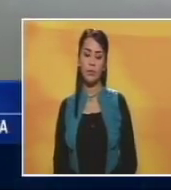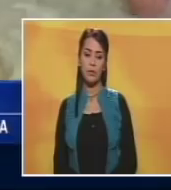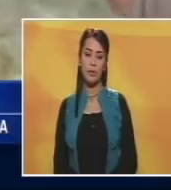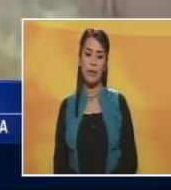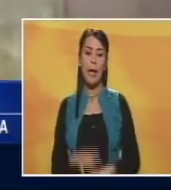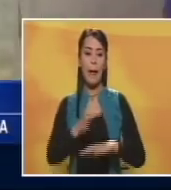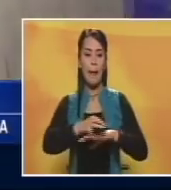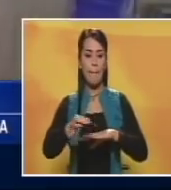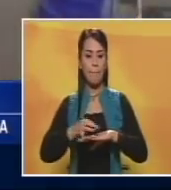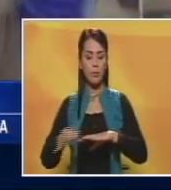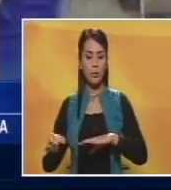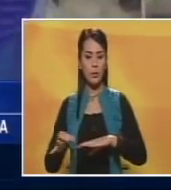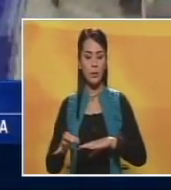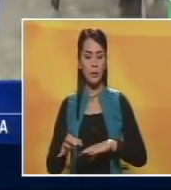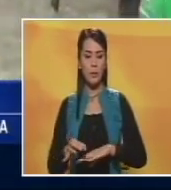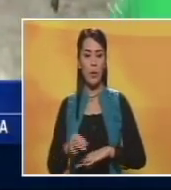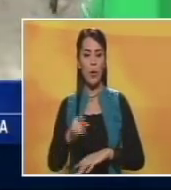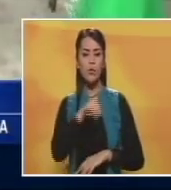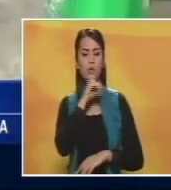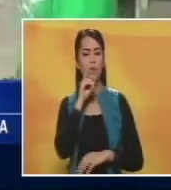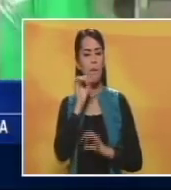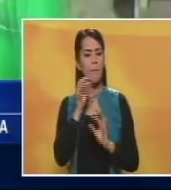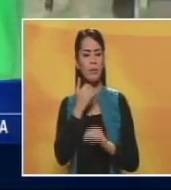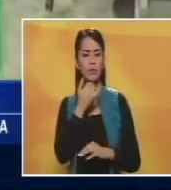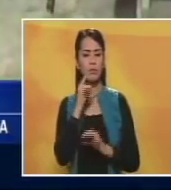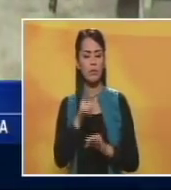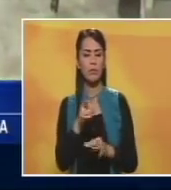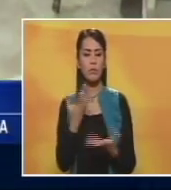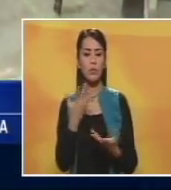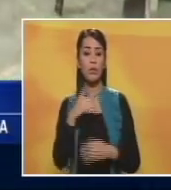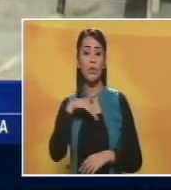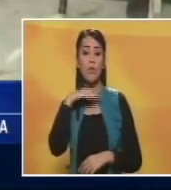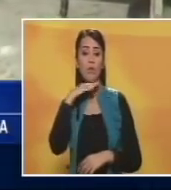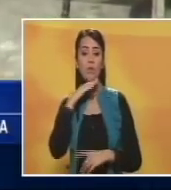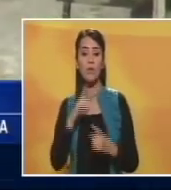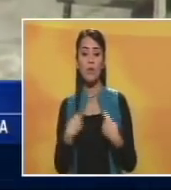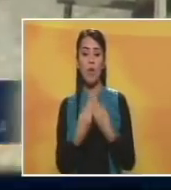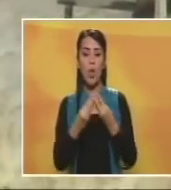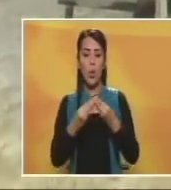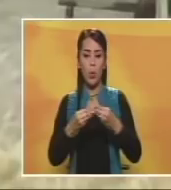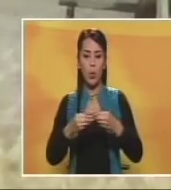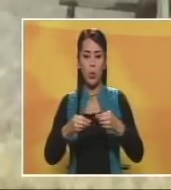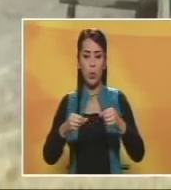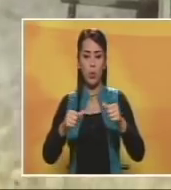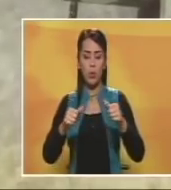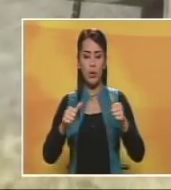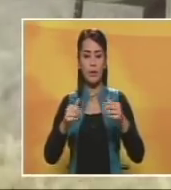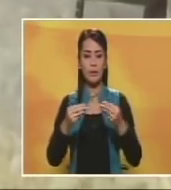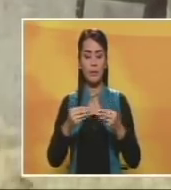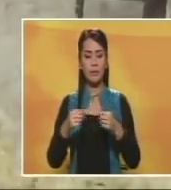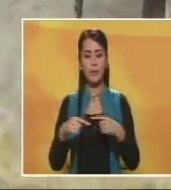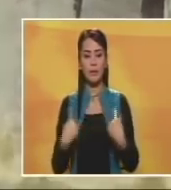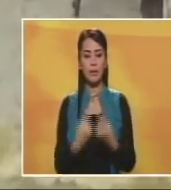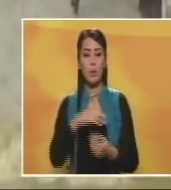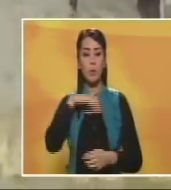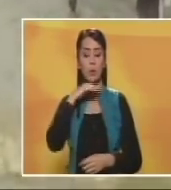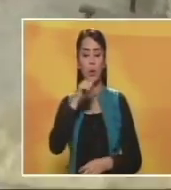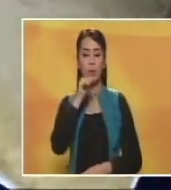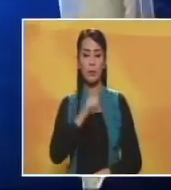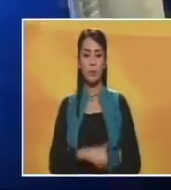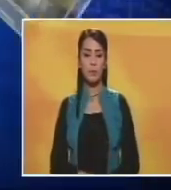en el municipio de Yedaché cuando el desagüe de un pantano cedió por la acumulación de agua.